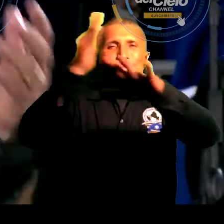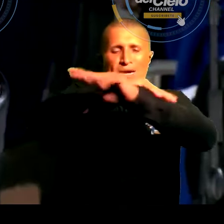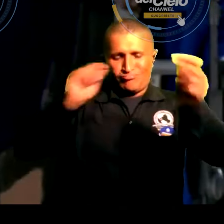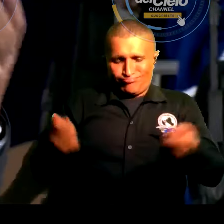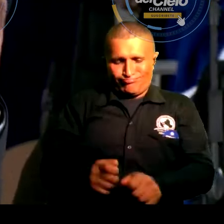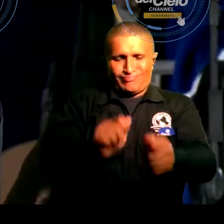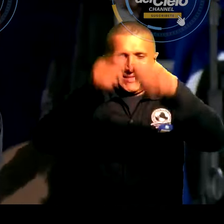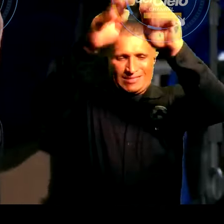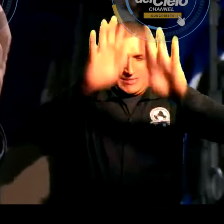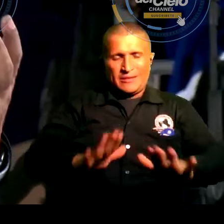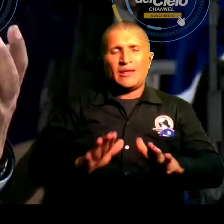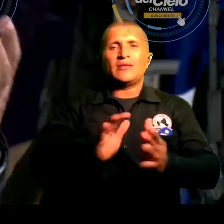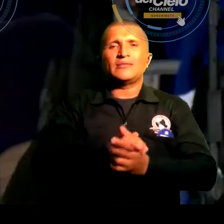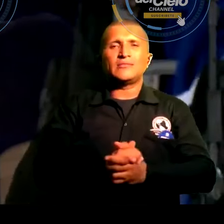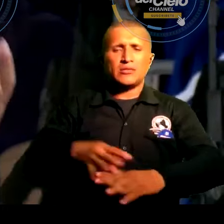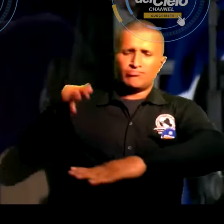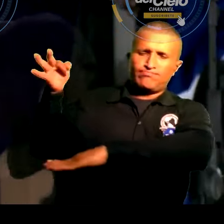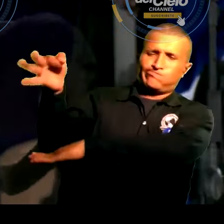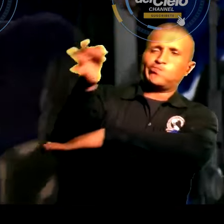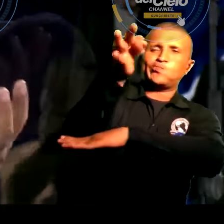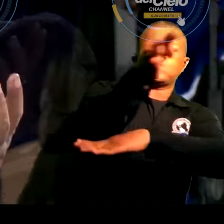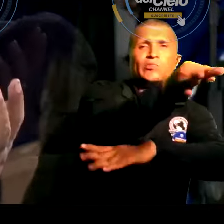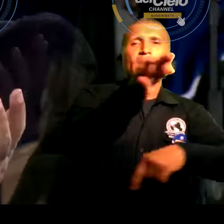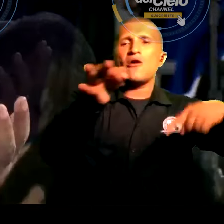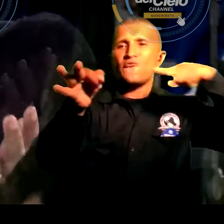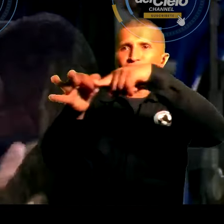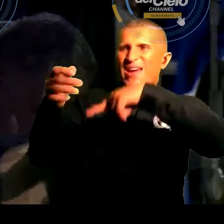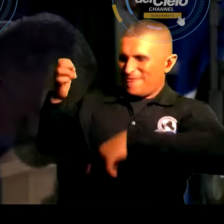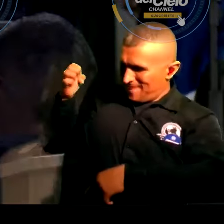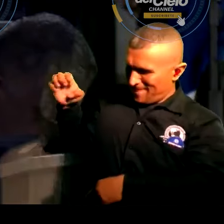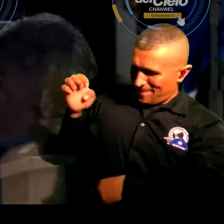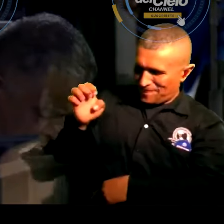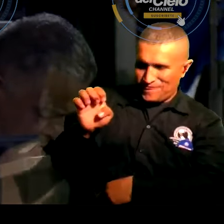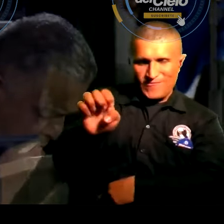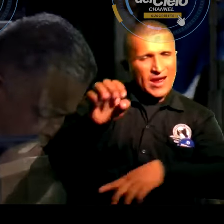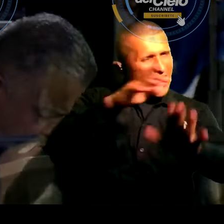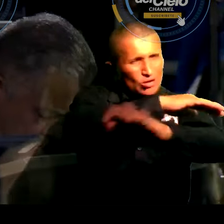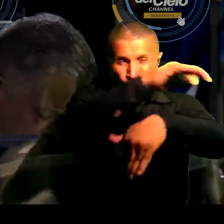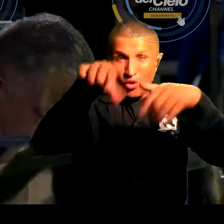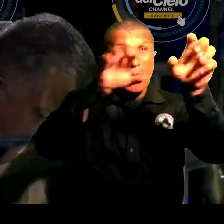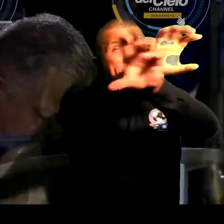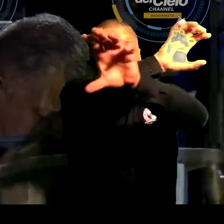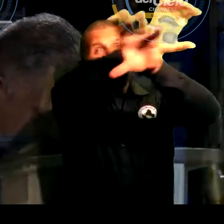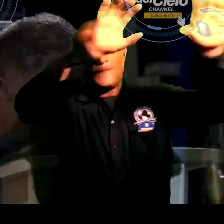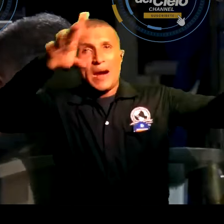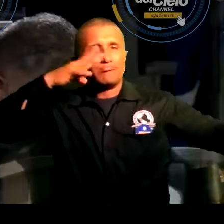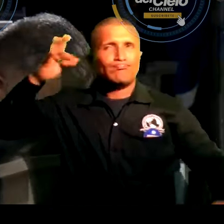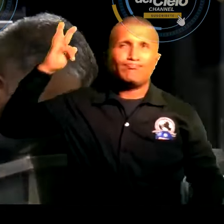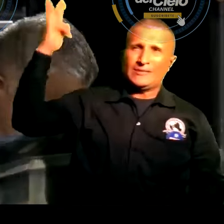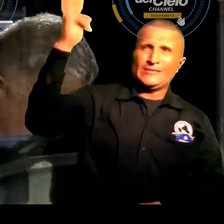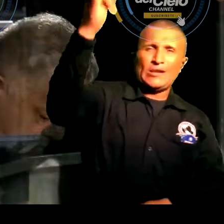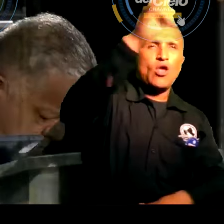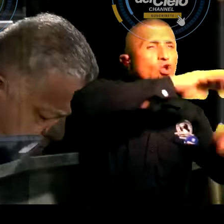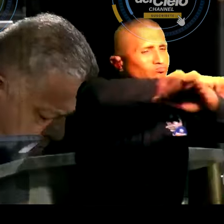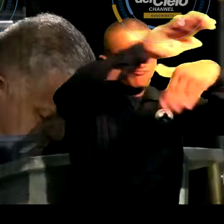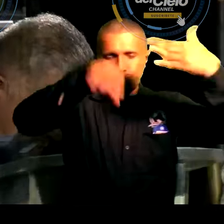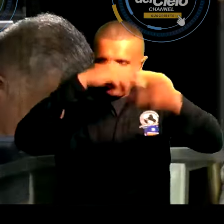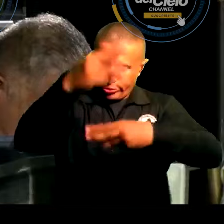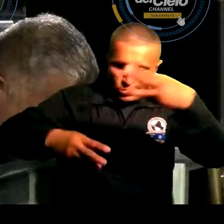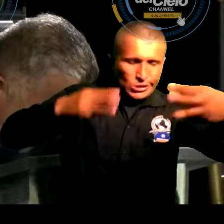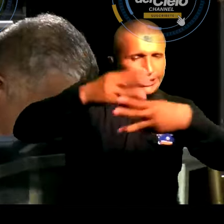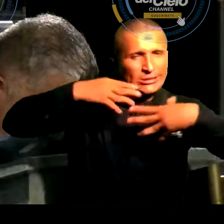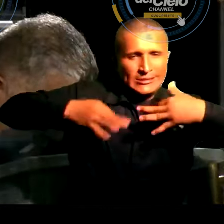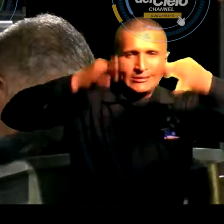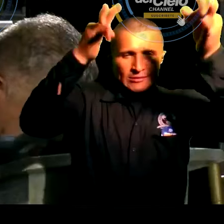será predicado este evangelio para testimonio a todo el mundo, y